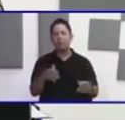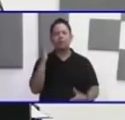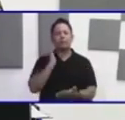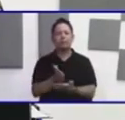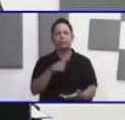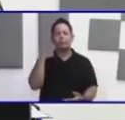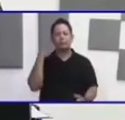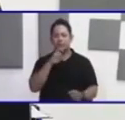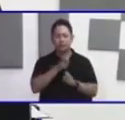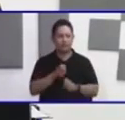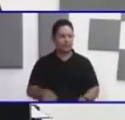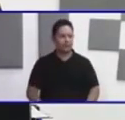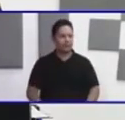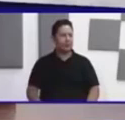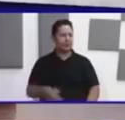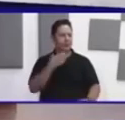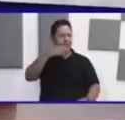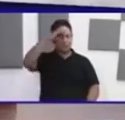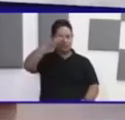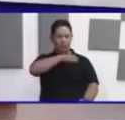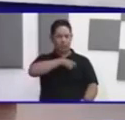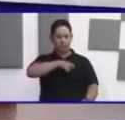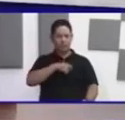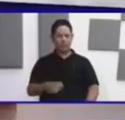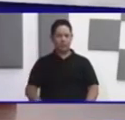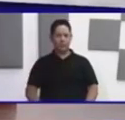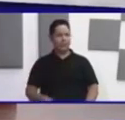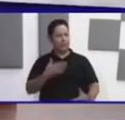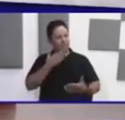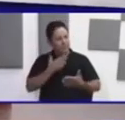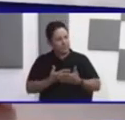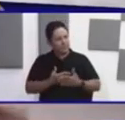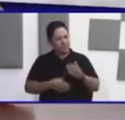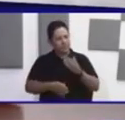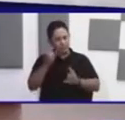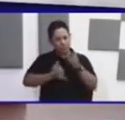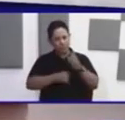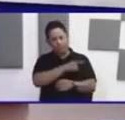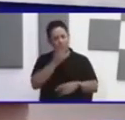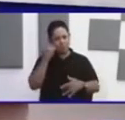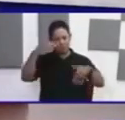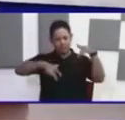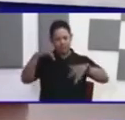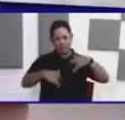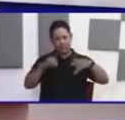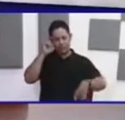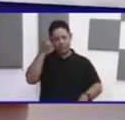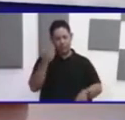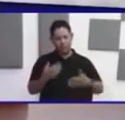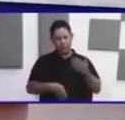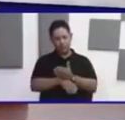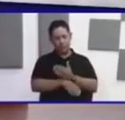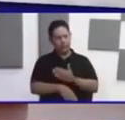de tránsito. Bueno, querido coronel, ya para terminar con usted, darle paso a la Secretaría de Gobierno. La gente